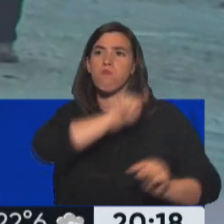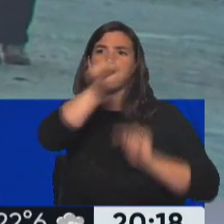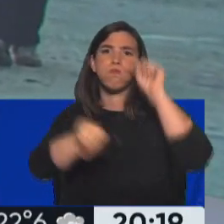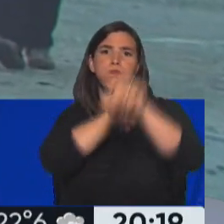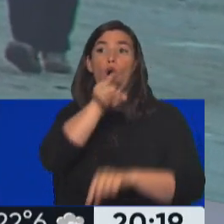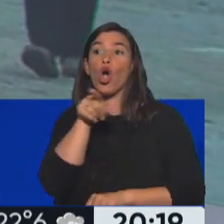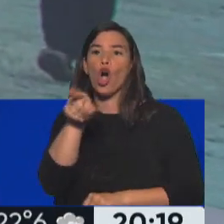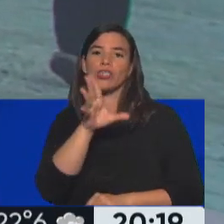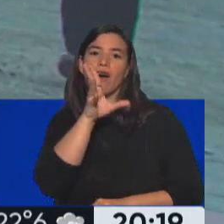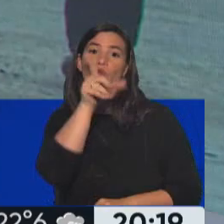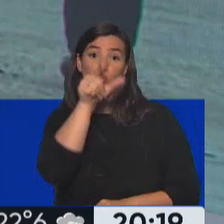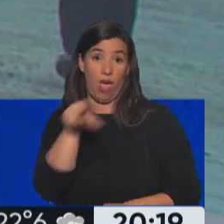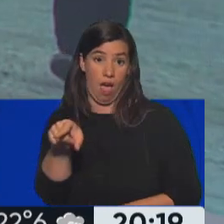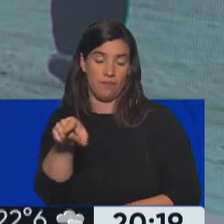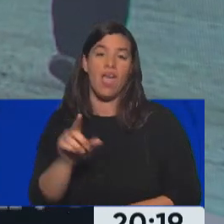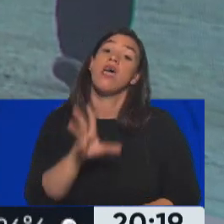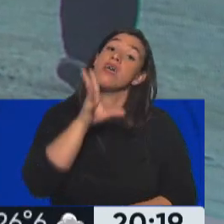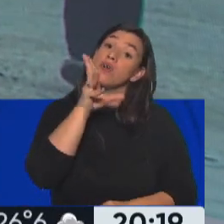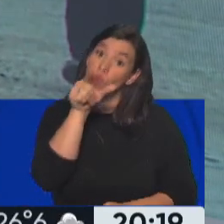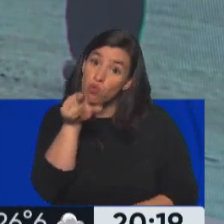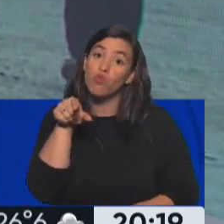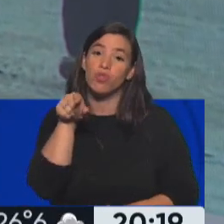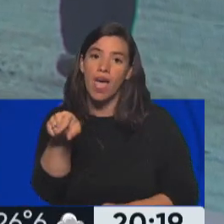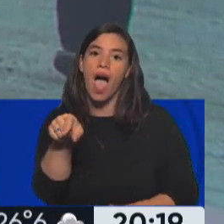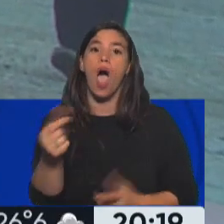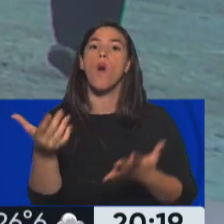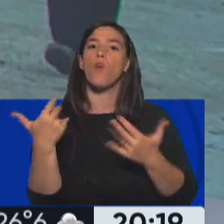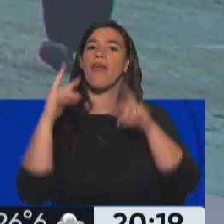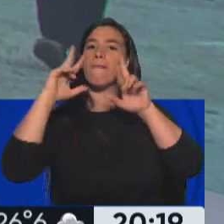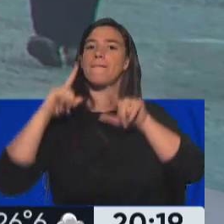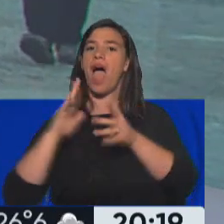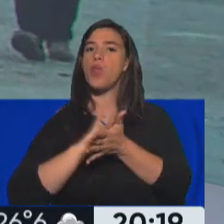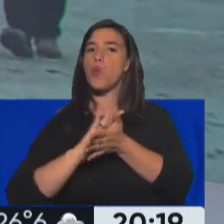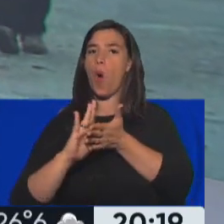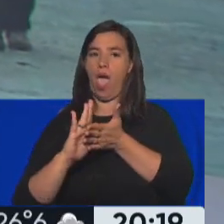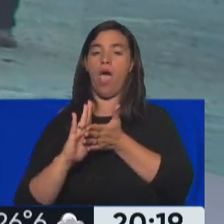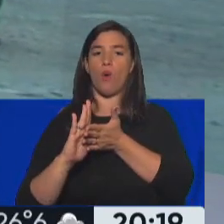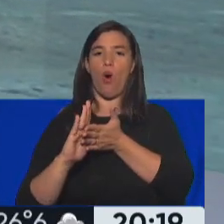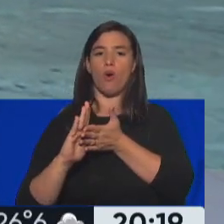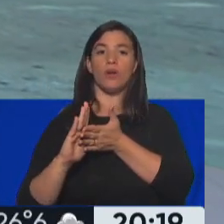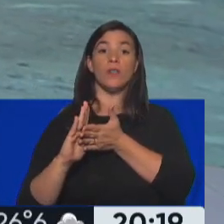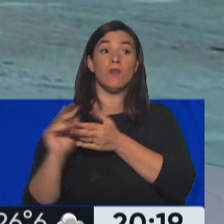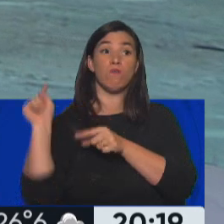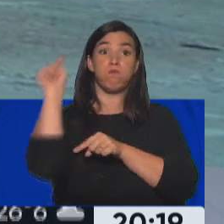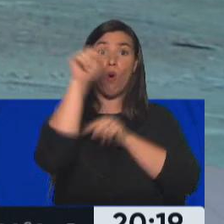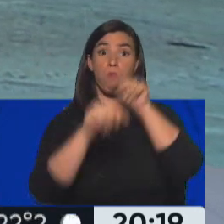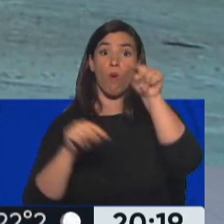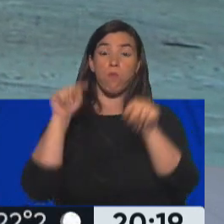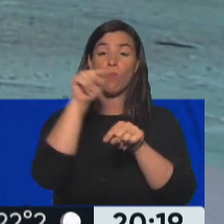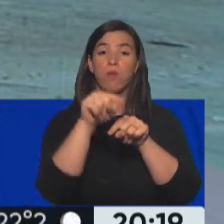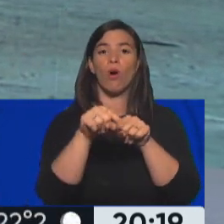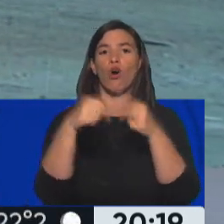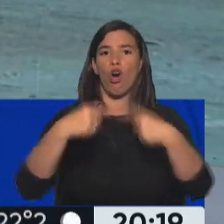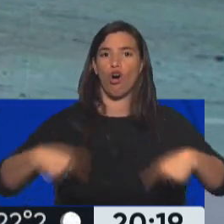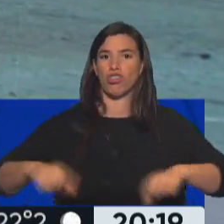Rusia modificaron la doctrina por la cual podrían llegar a atacar a un país con armas nucleares, a un país que no tiene armas nucleares, como